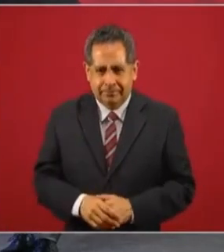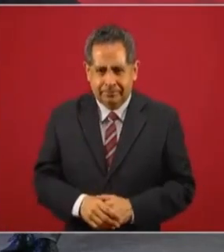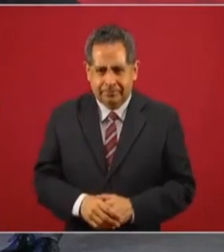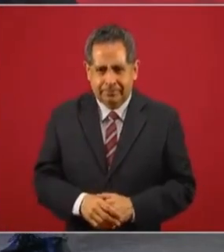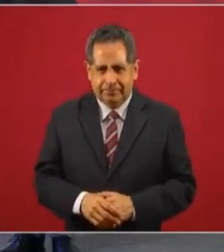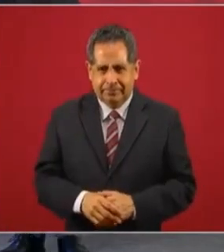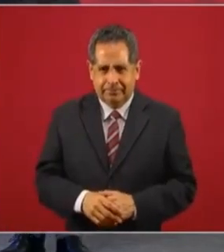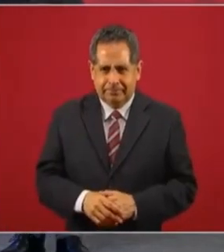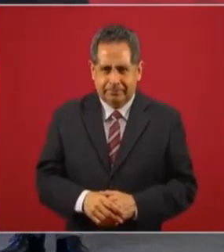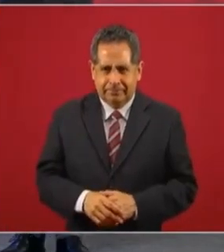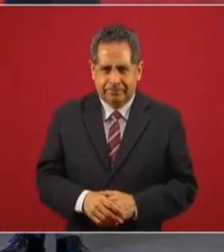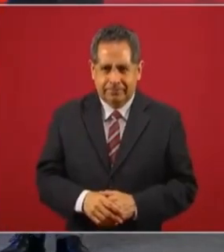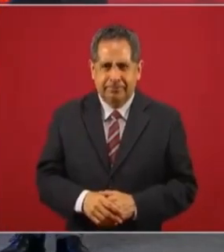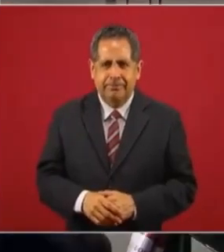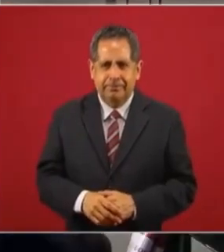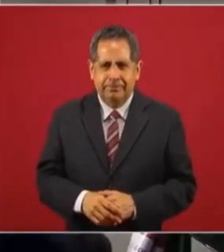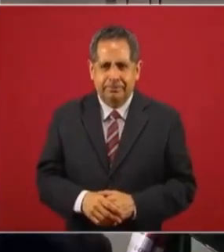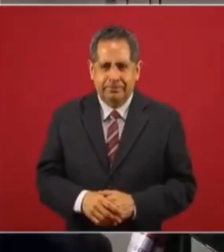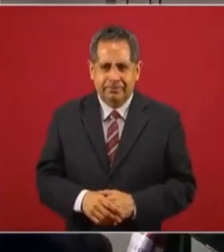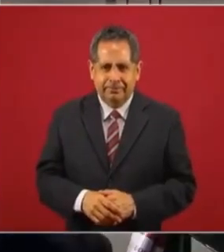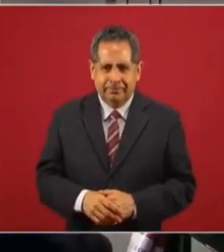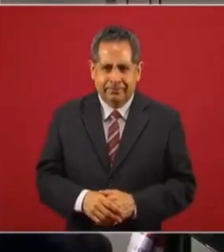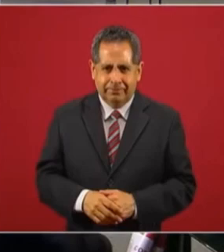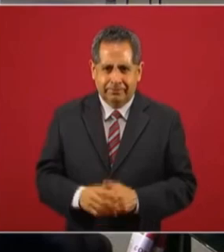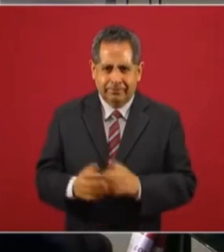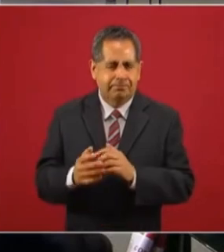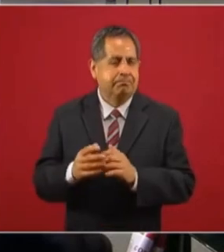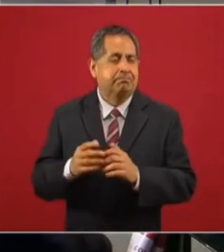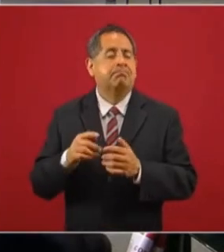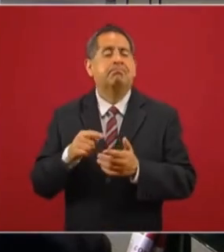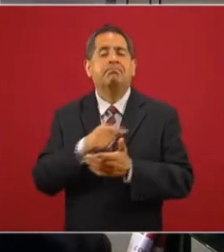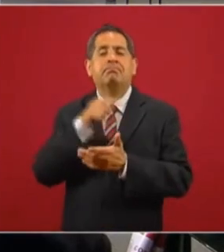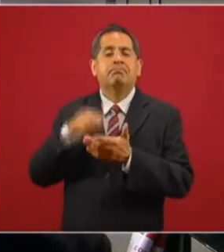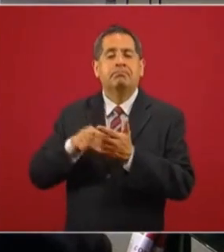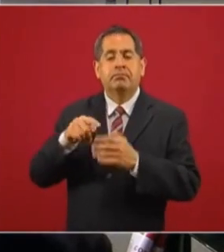Muchas gracias. En la región norte,